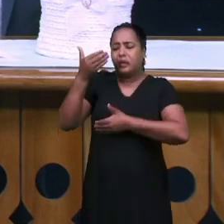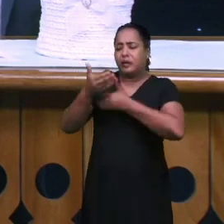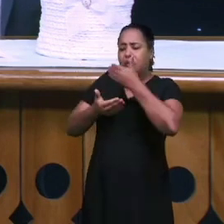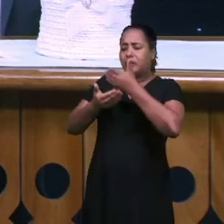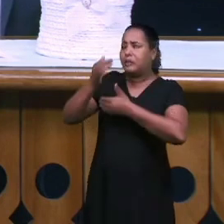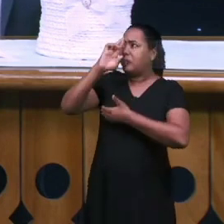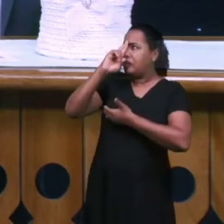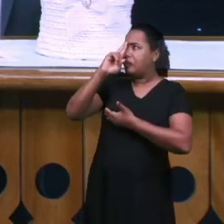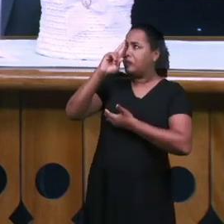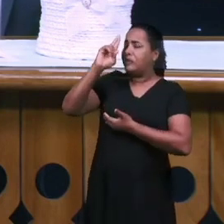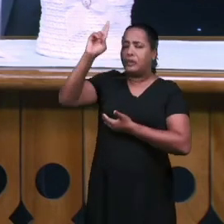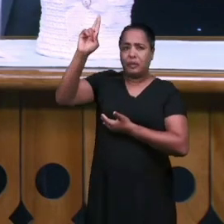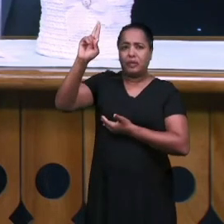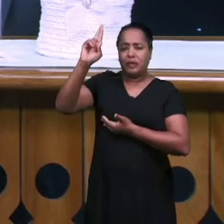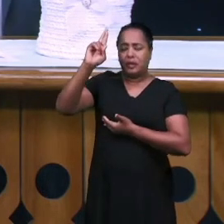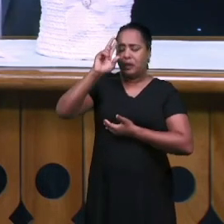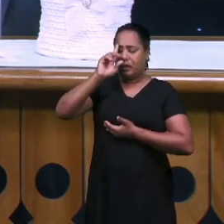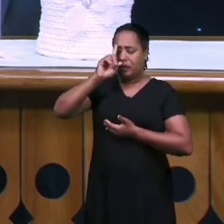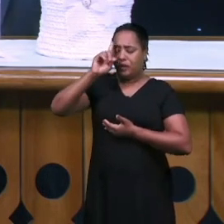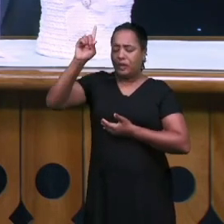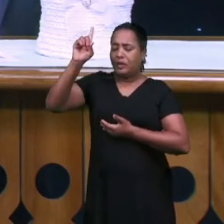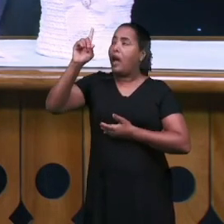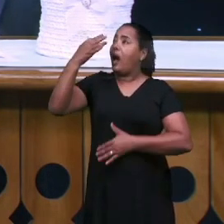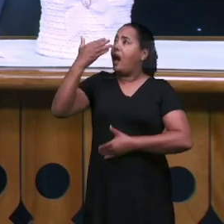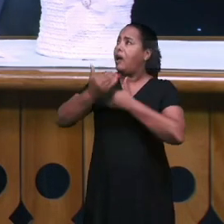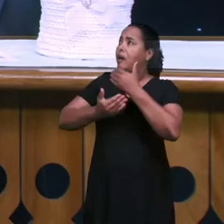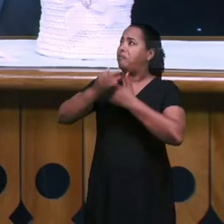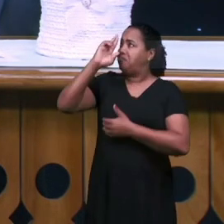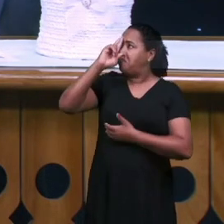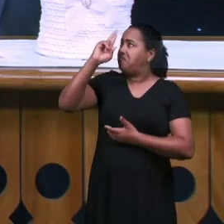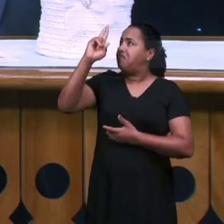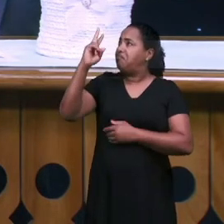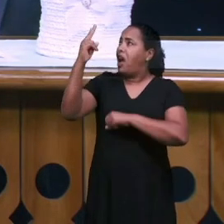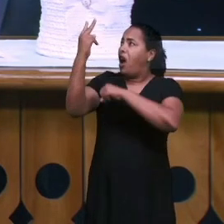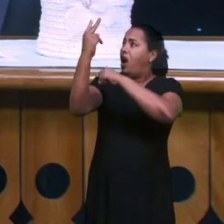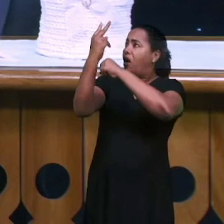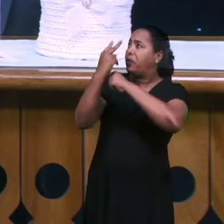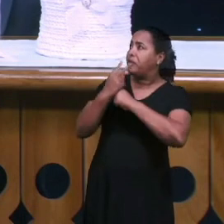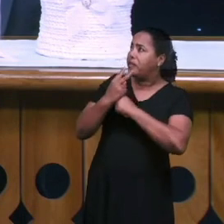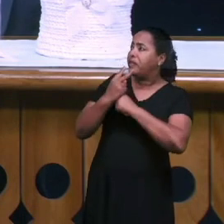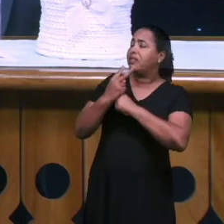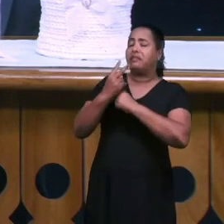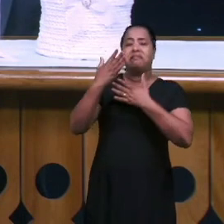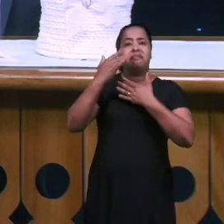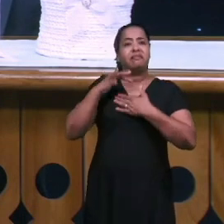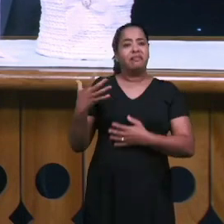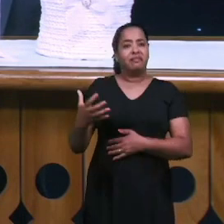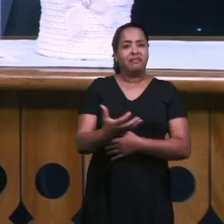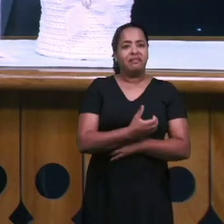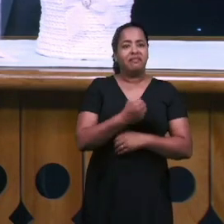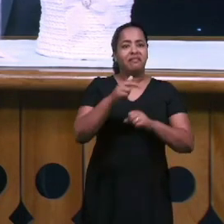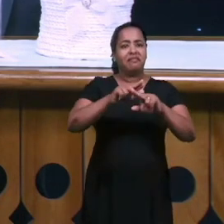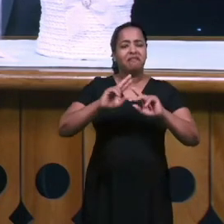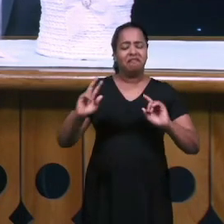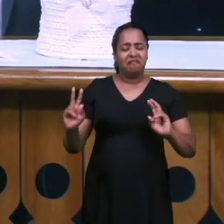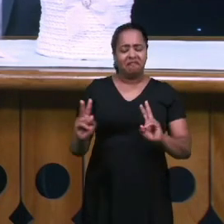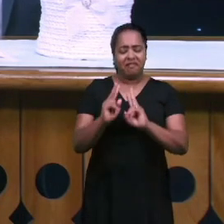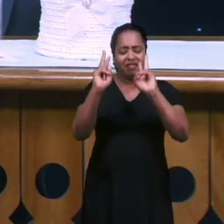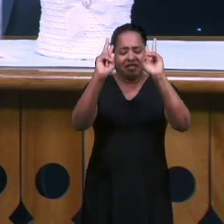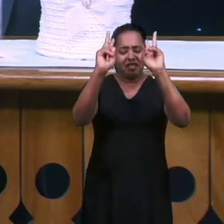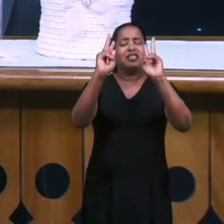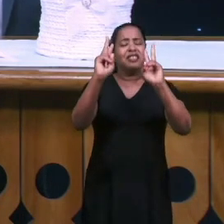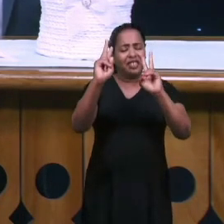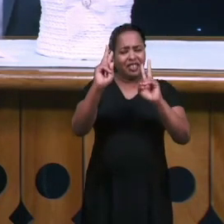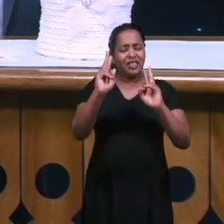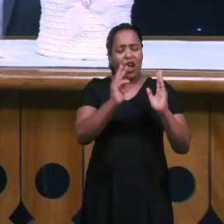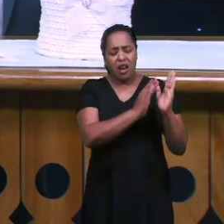sobre las alas del Altísimo, bajo tu presencia, en tu cuidado. Te adoramos, Señor, por las grandes